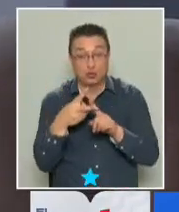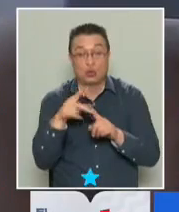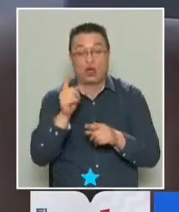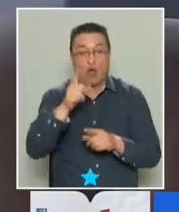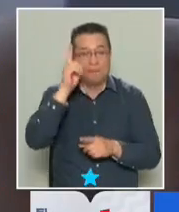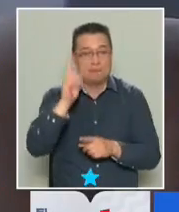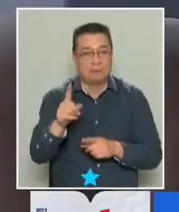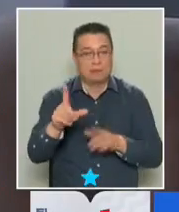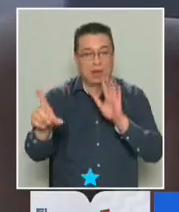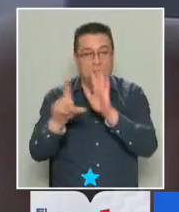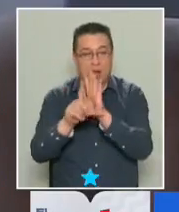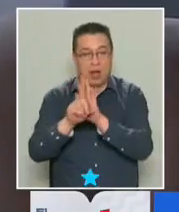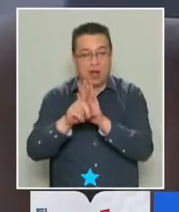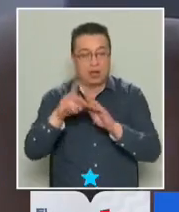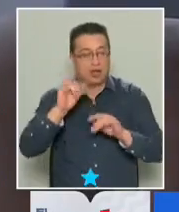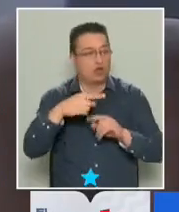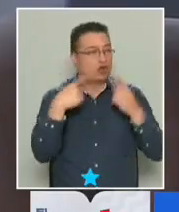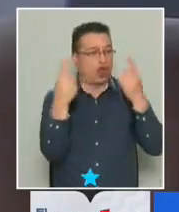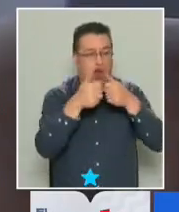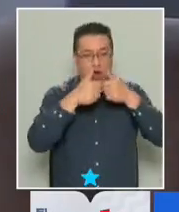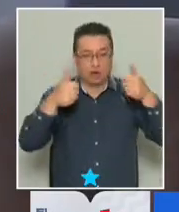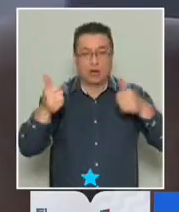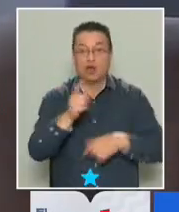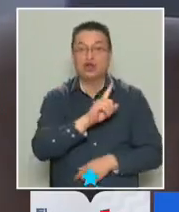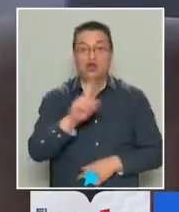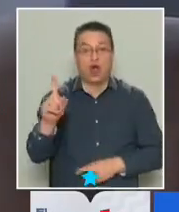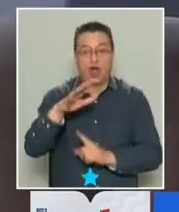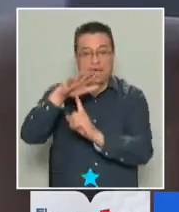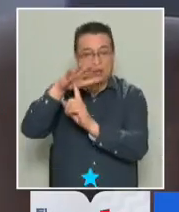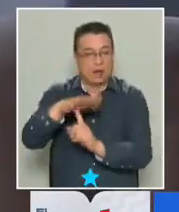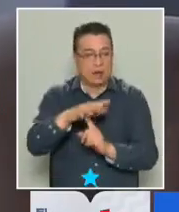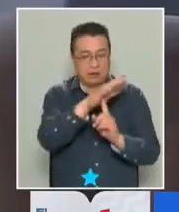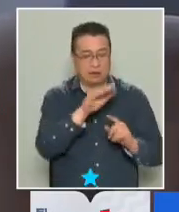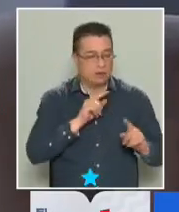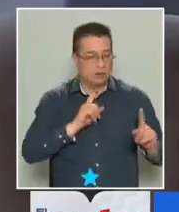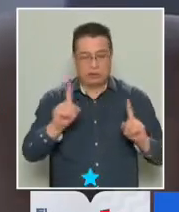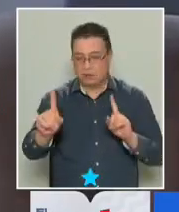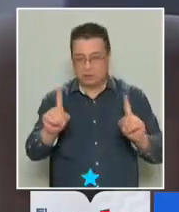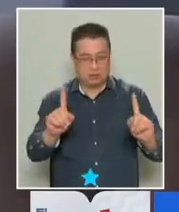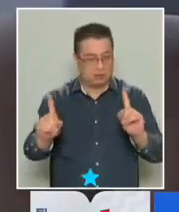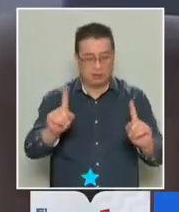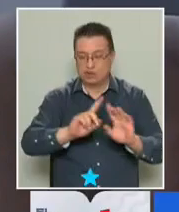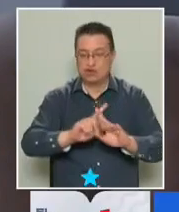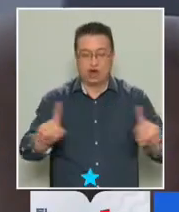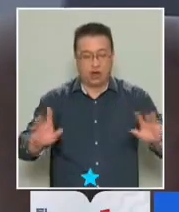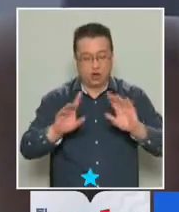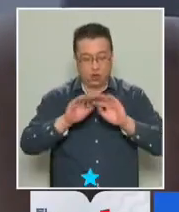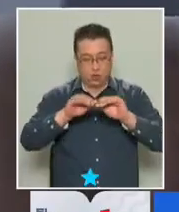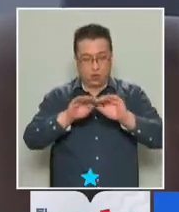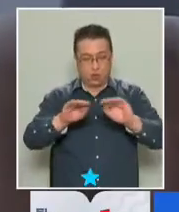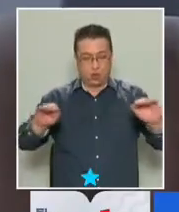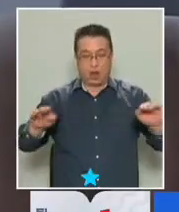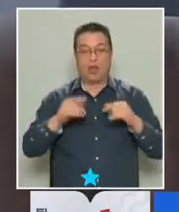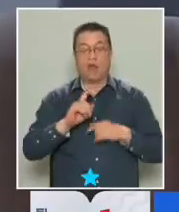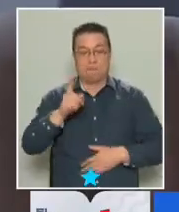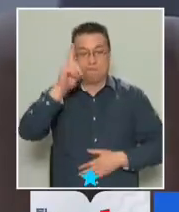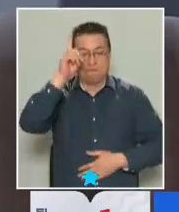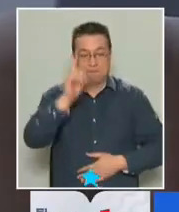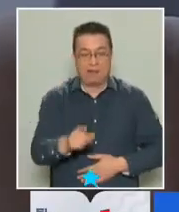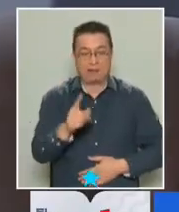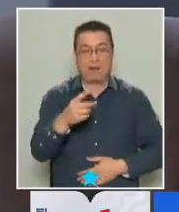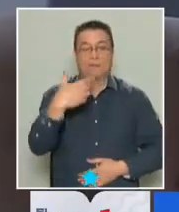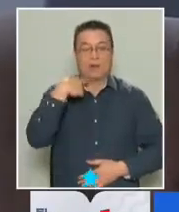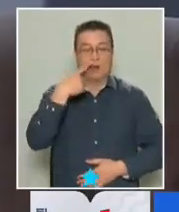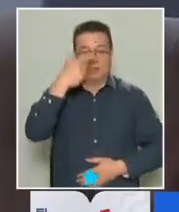al legislador y a toda autoridad quien no discrimina arbitrariamente se le da un gran mandato al